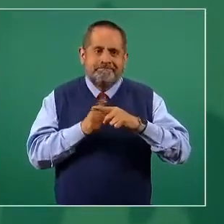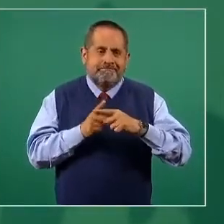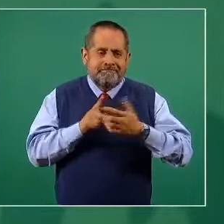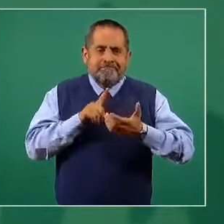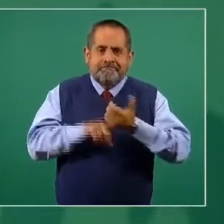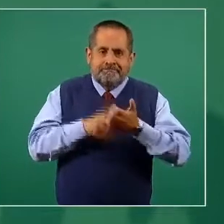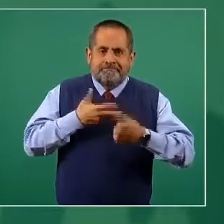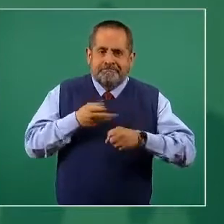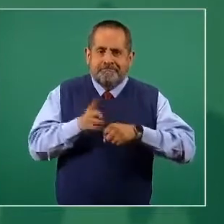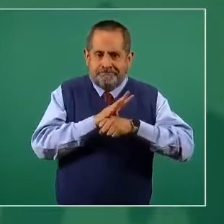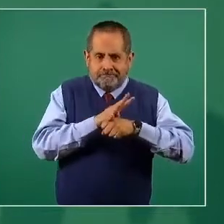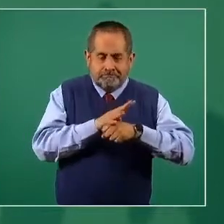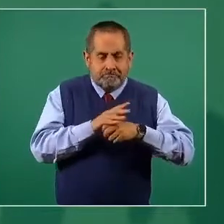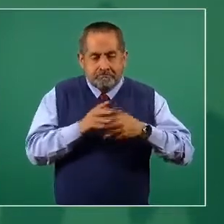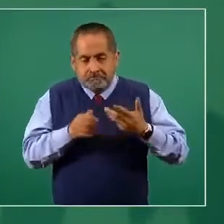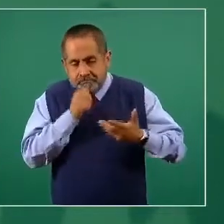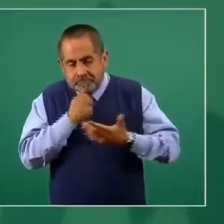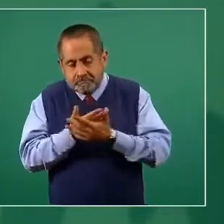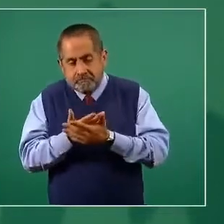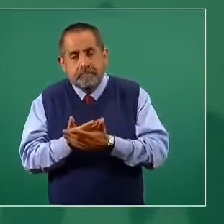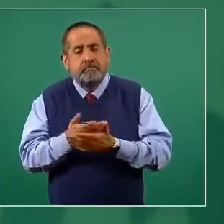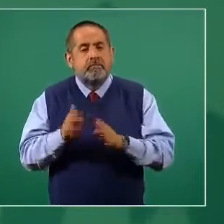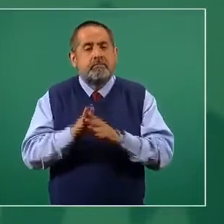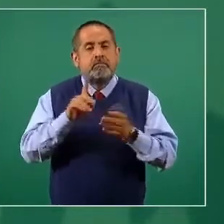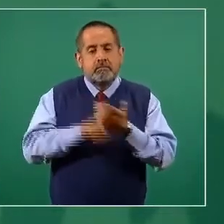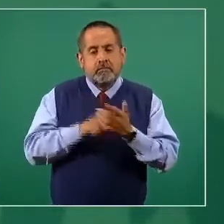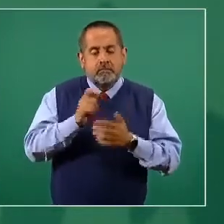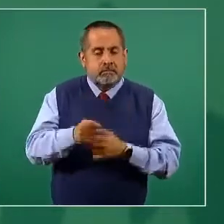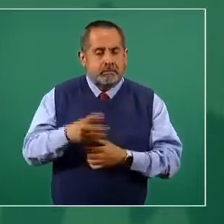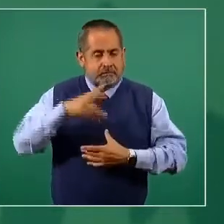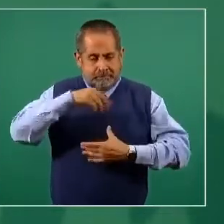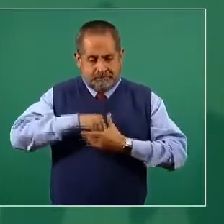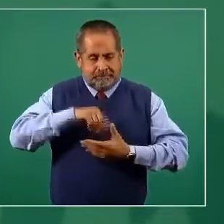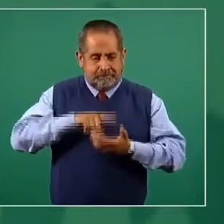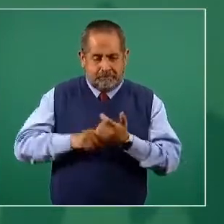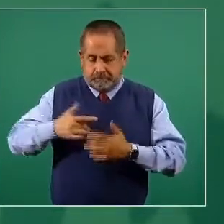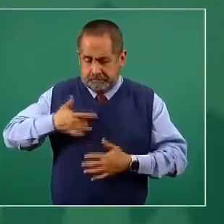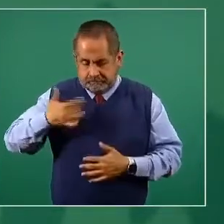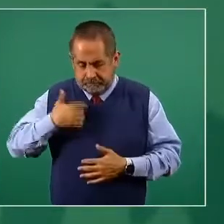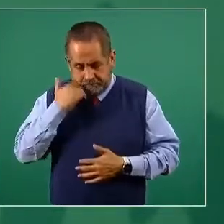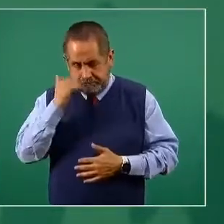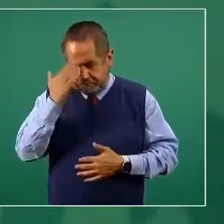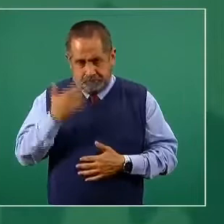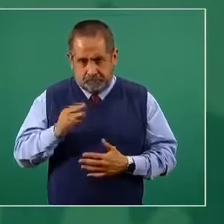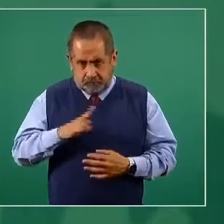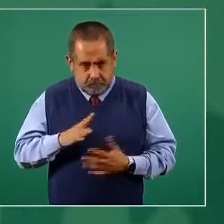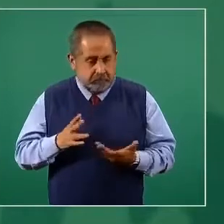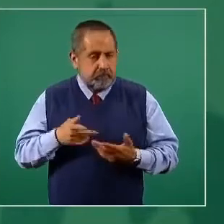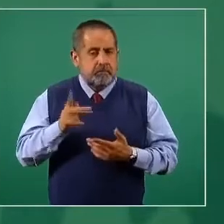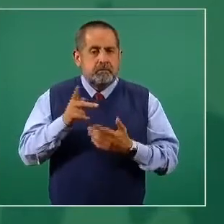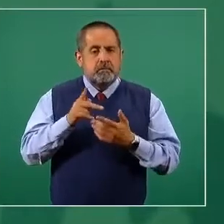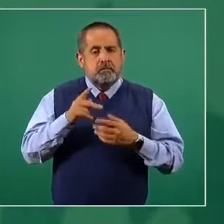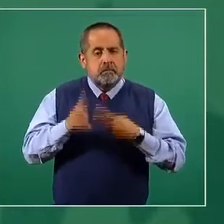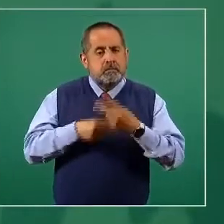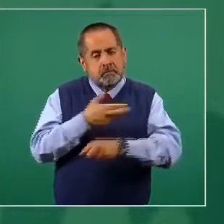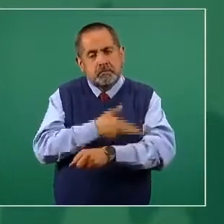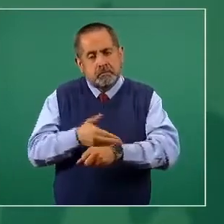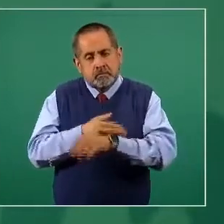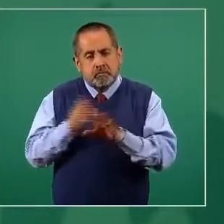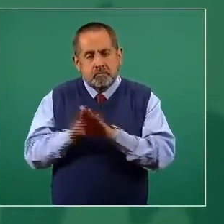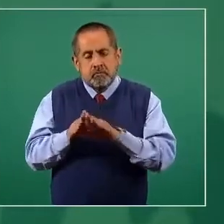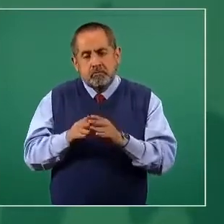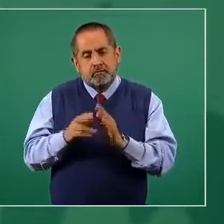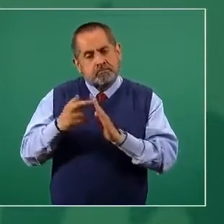se clasifica como un caso como tal, sino más bien es un portador asintomático, y se está aplicando el protocolo como